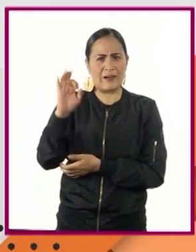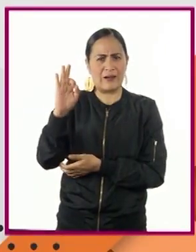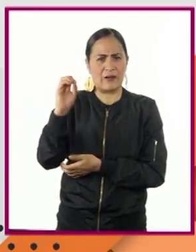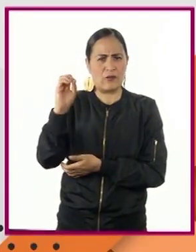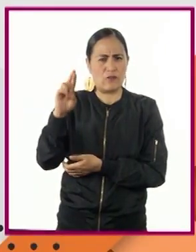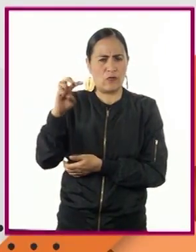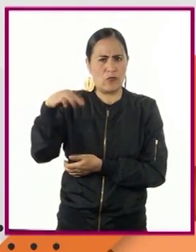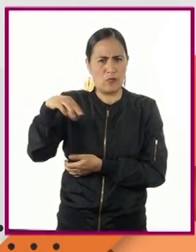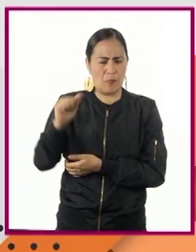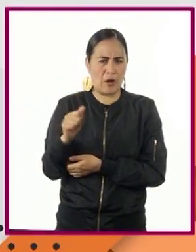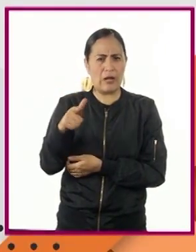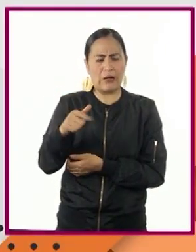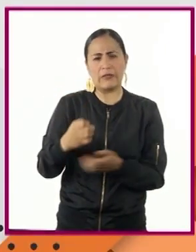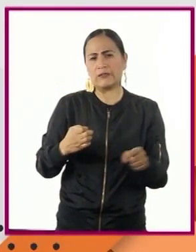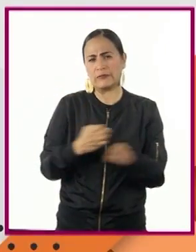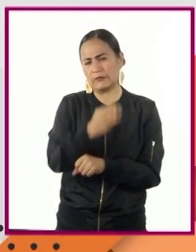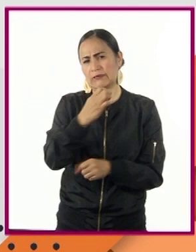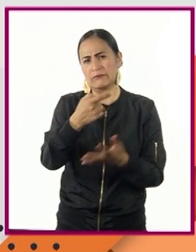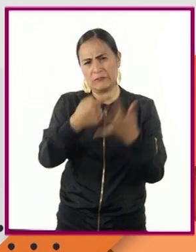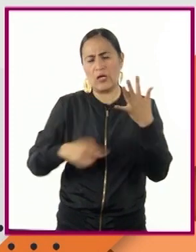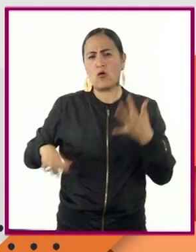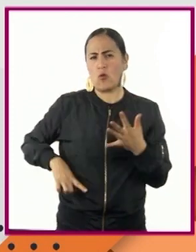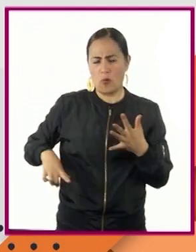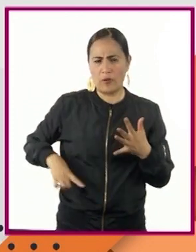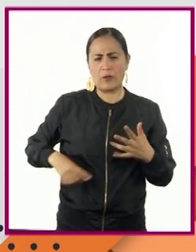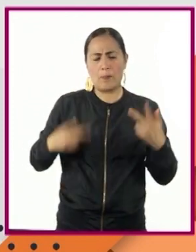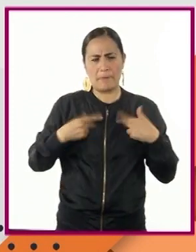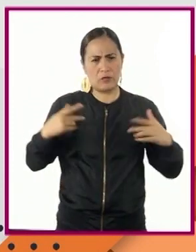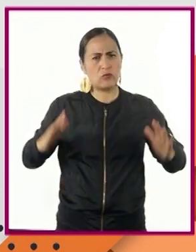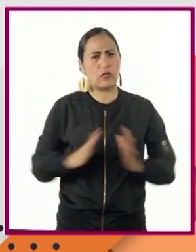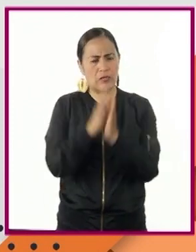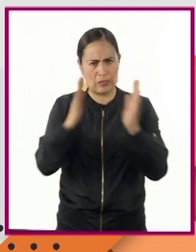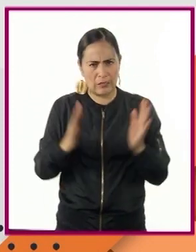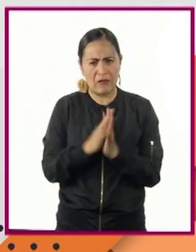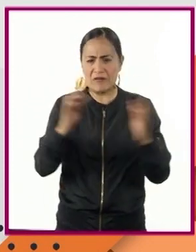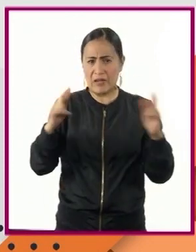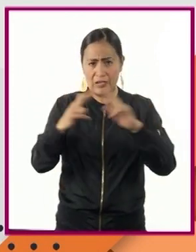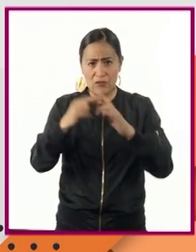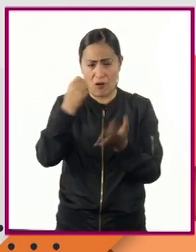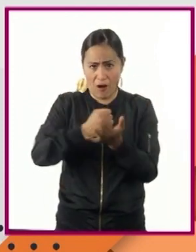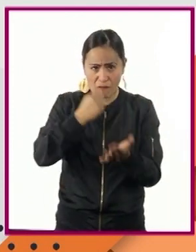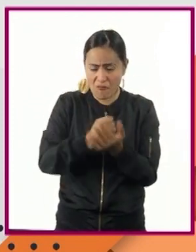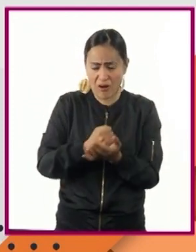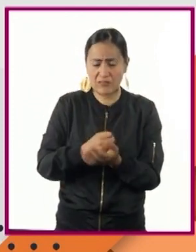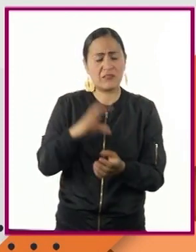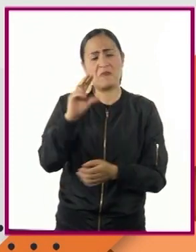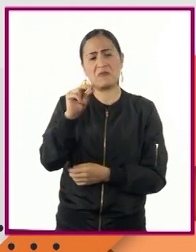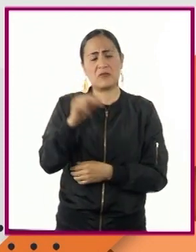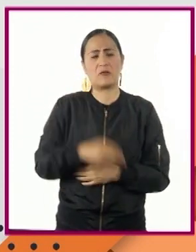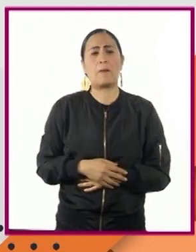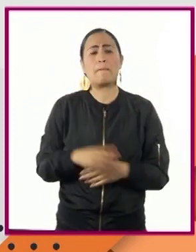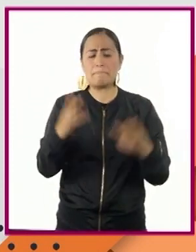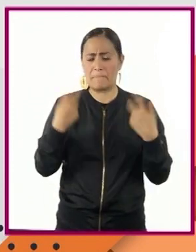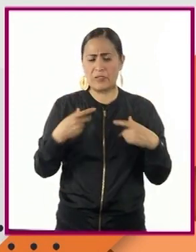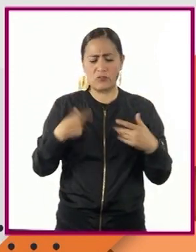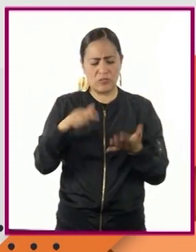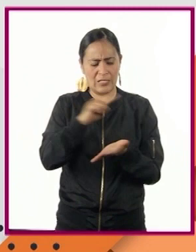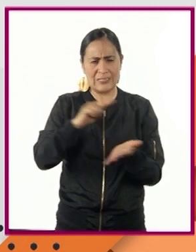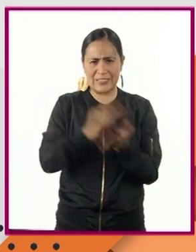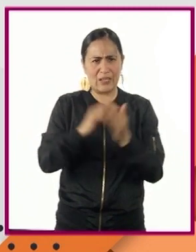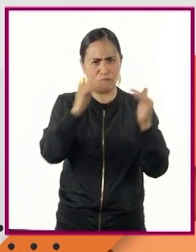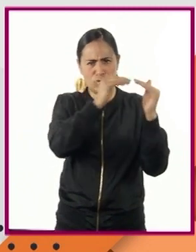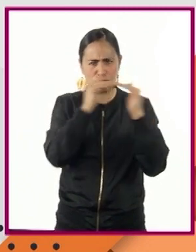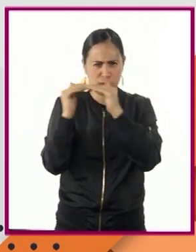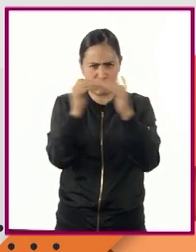Estado republicano, federal, democrático y laico. Los ciudadanos que gozaban ahora de igualdad ante la ley ya